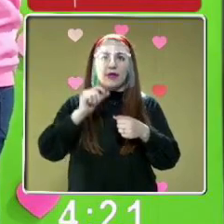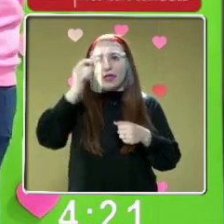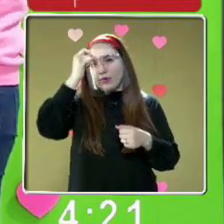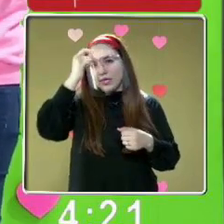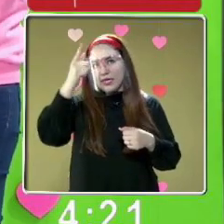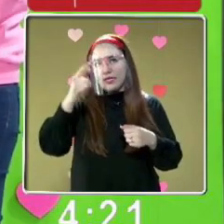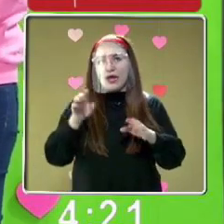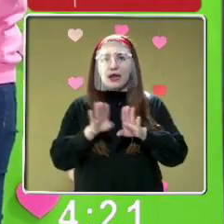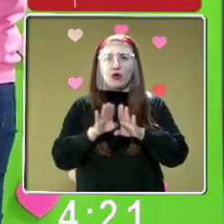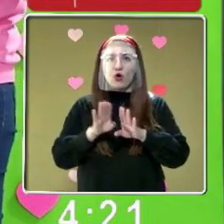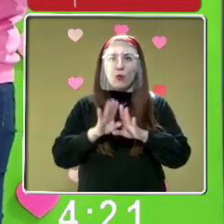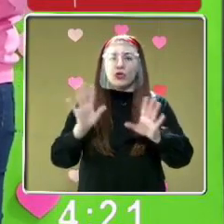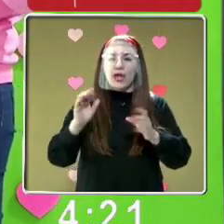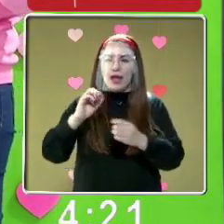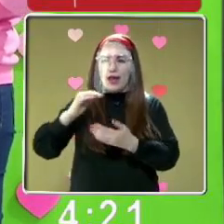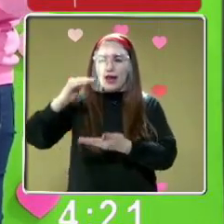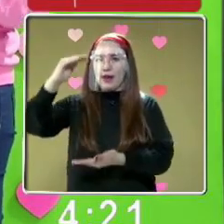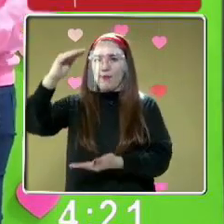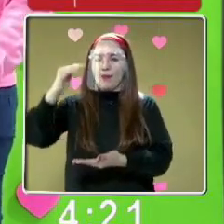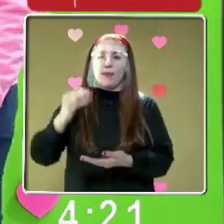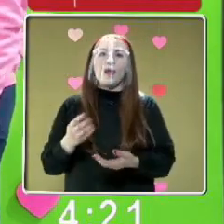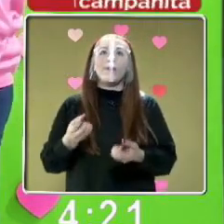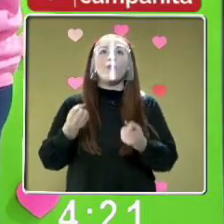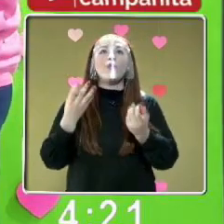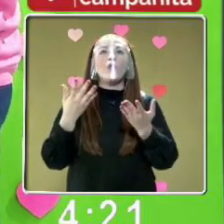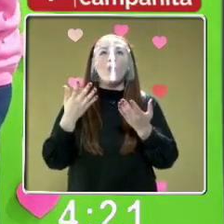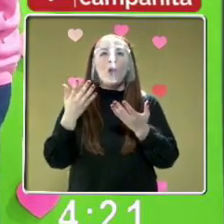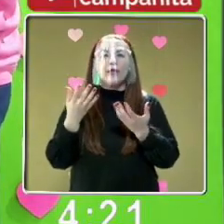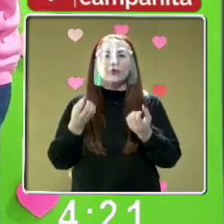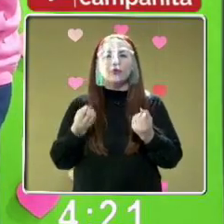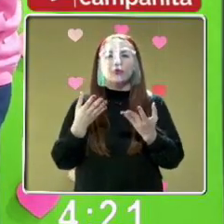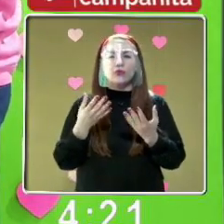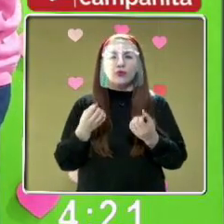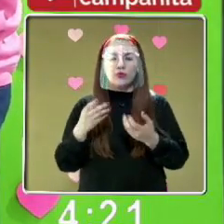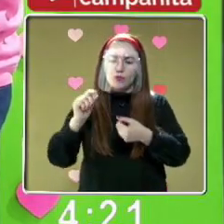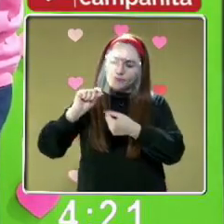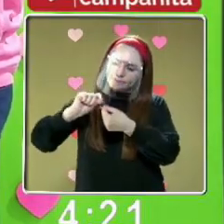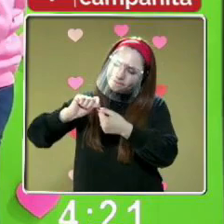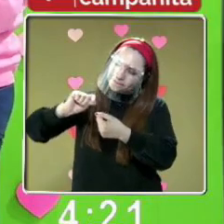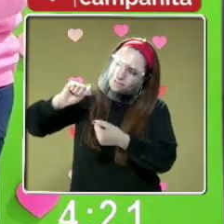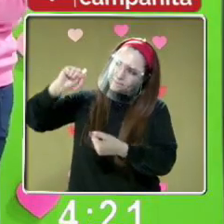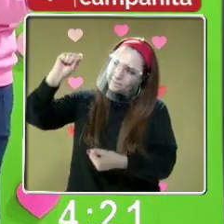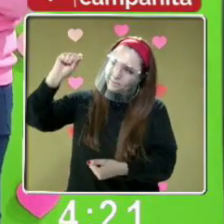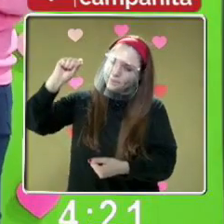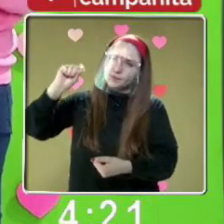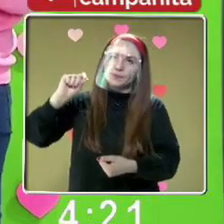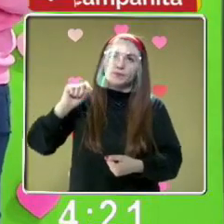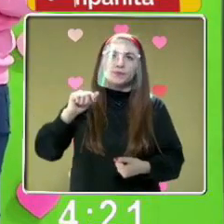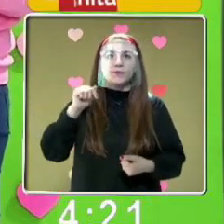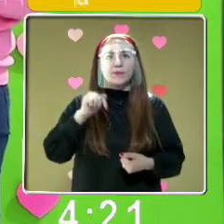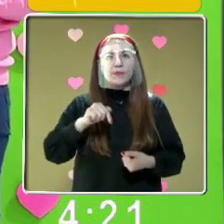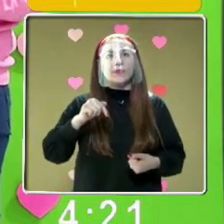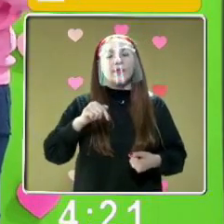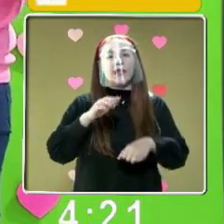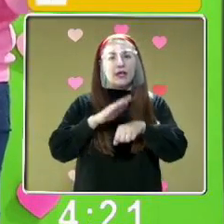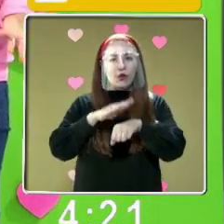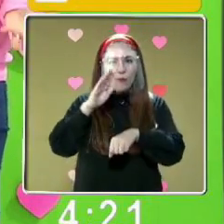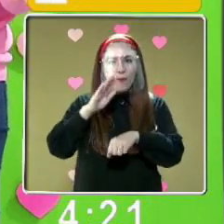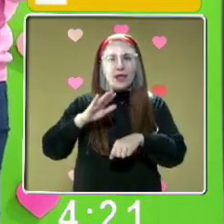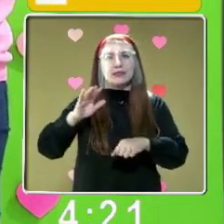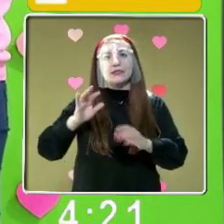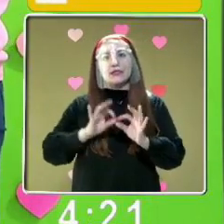que, como quedó ya ampliada, ¿verdad? Es una representación, ¿verdad, maestra? Ajá, es una simulación. Pero aquí lo que nos interesa saber es